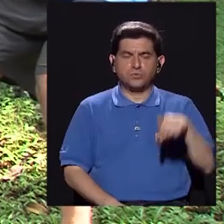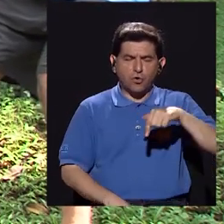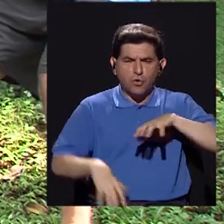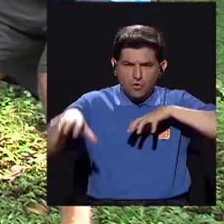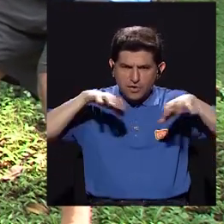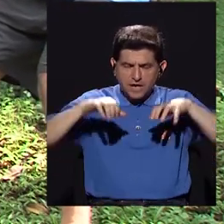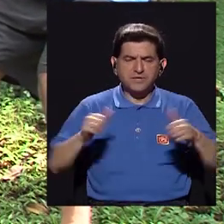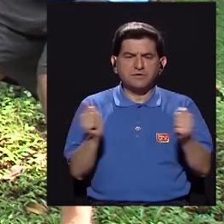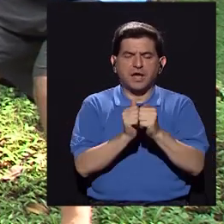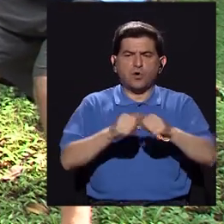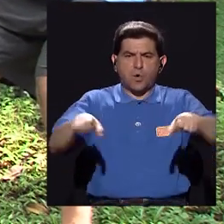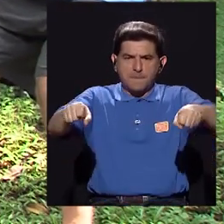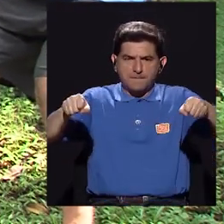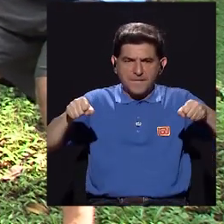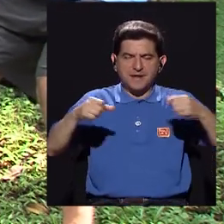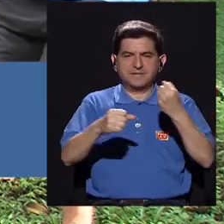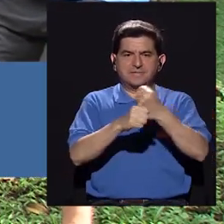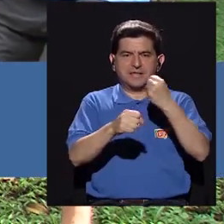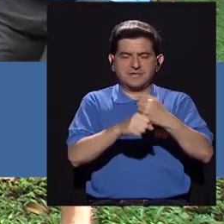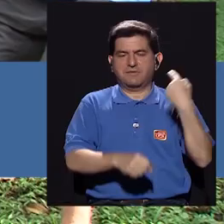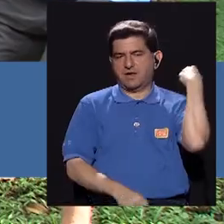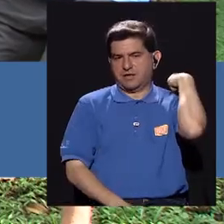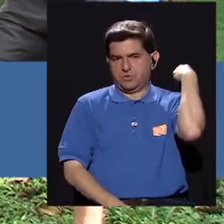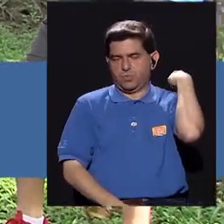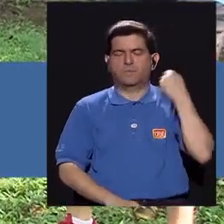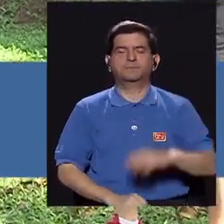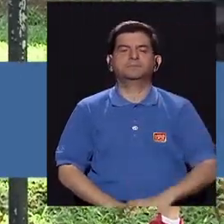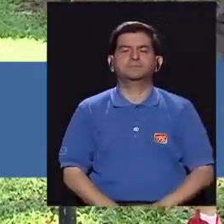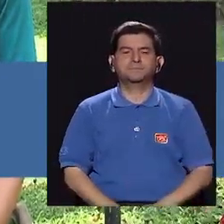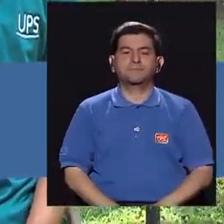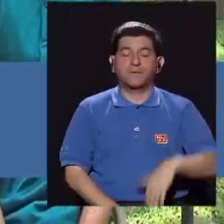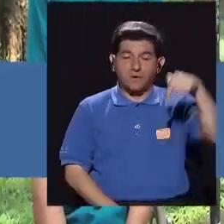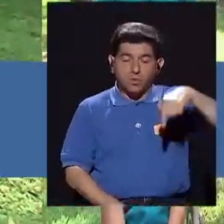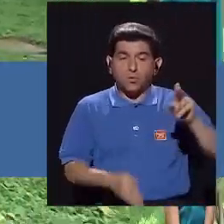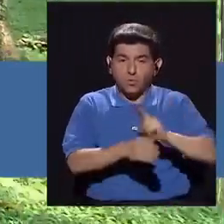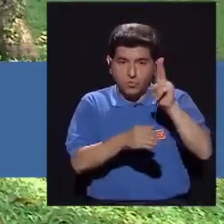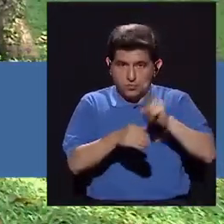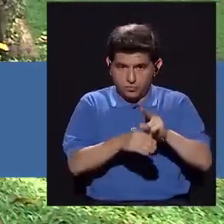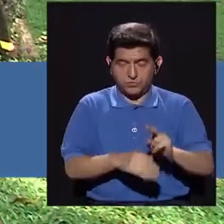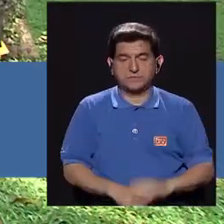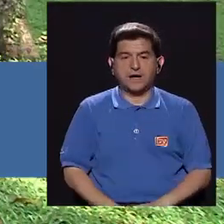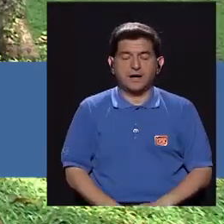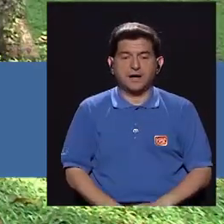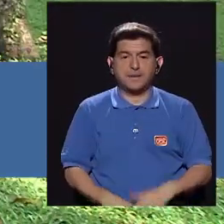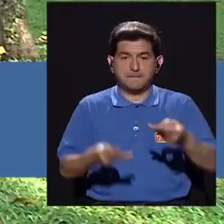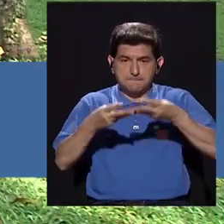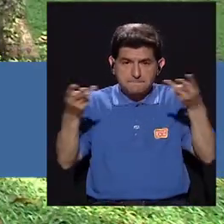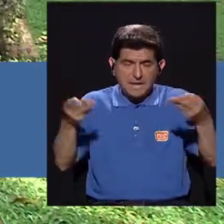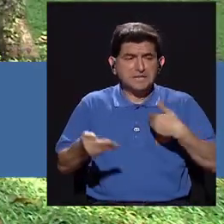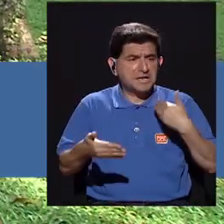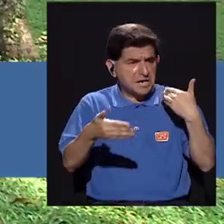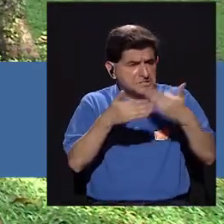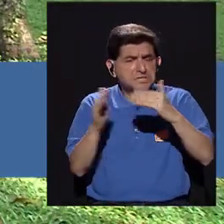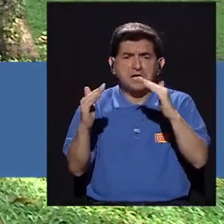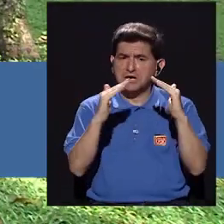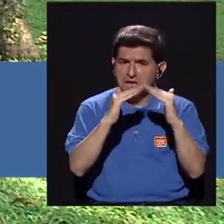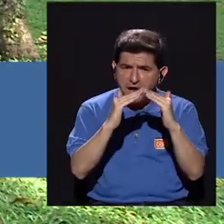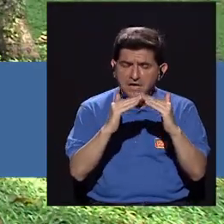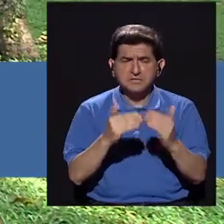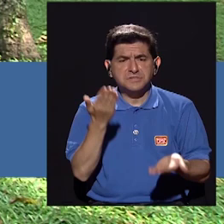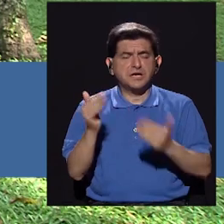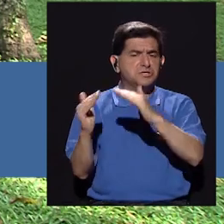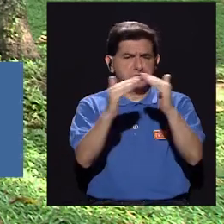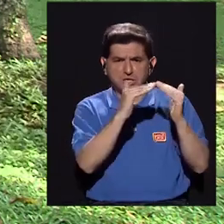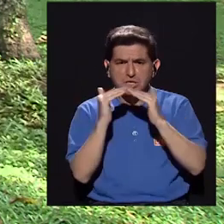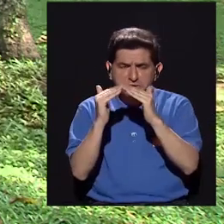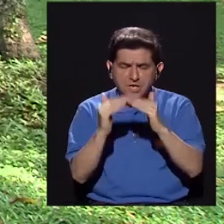Hoy vamos a hacer unos ejercicios con la banda para trabajar la espalda. Hoy vamos a utilizar materiales que tenemos cerca de